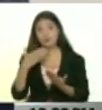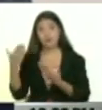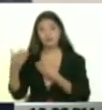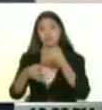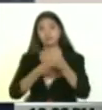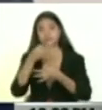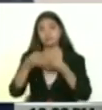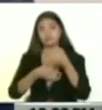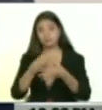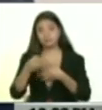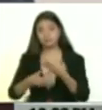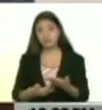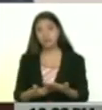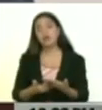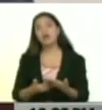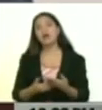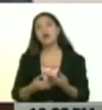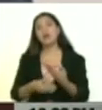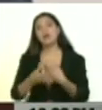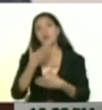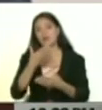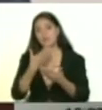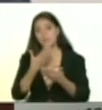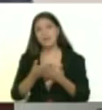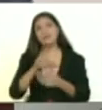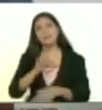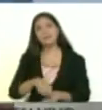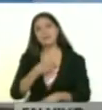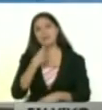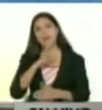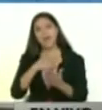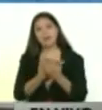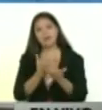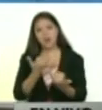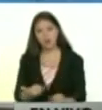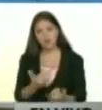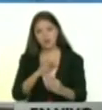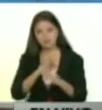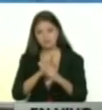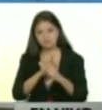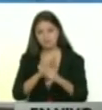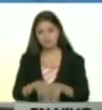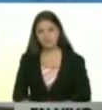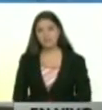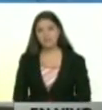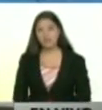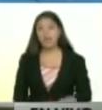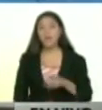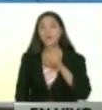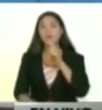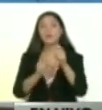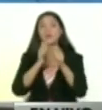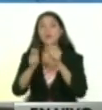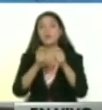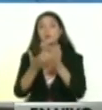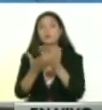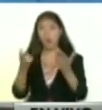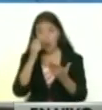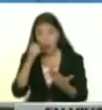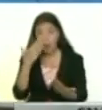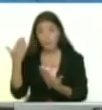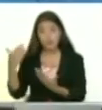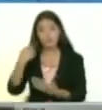catalizar suministro, apuntar a la demanda, se habla también a esta hora. Era la rueda de prensa que ofrecía Mohamed Al-Sada,